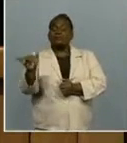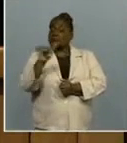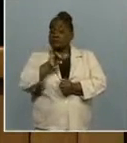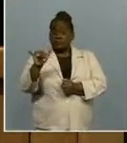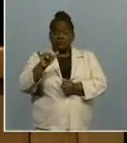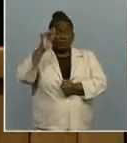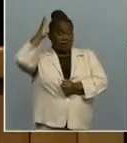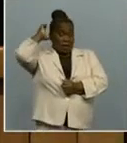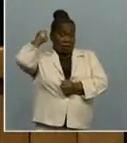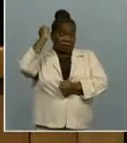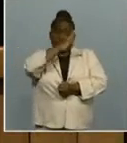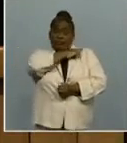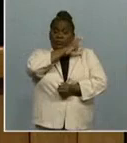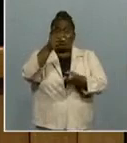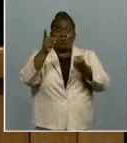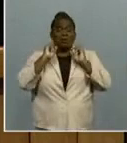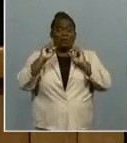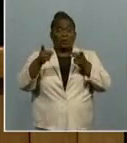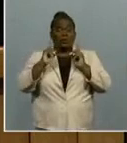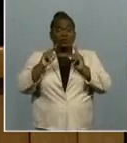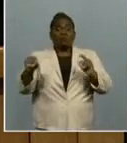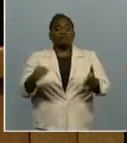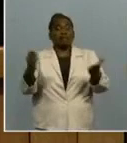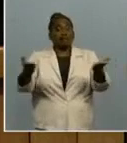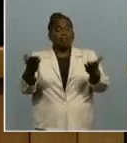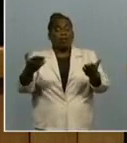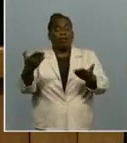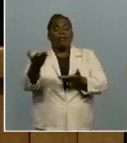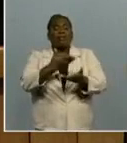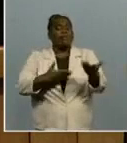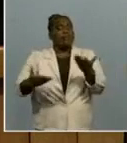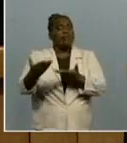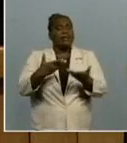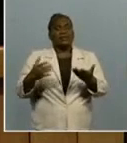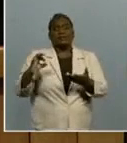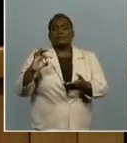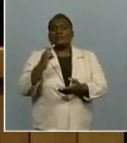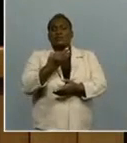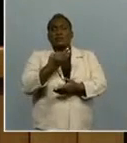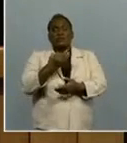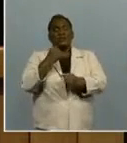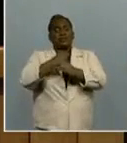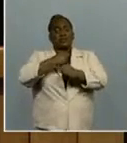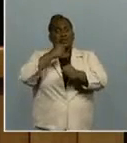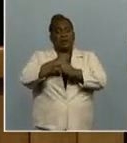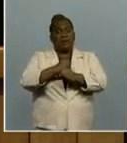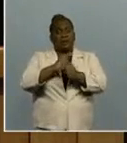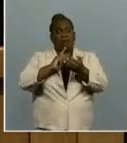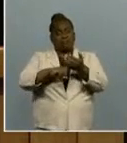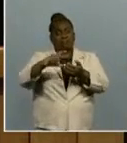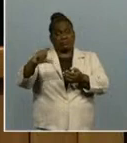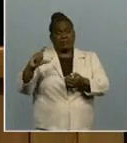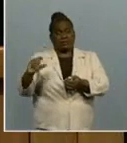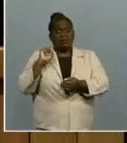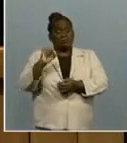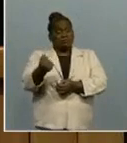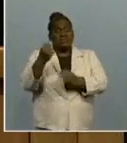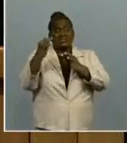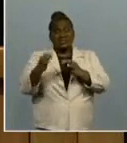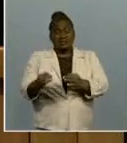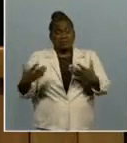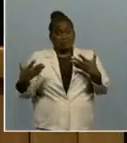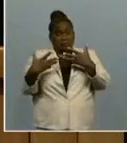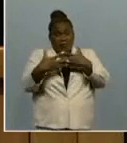el dirigente político que ha promovido el debate para el perfeccionamiento de la labor partidista exigiendo siempre un fuerte